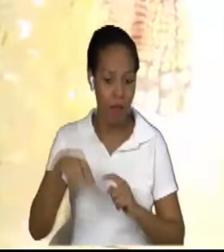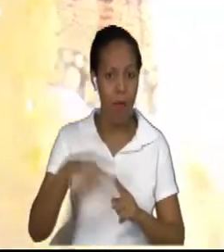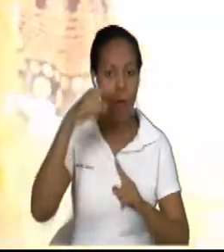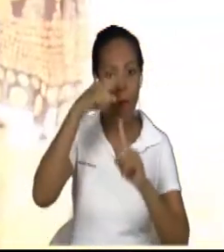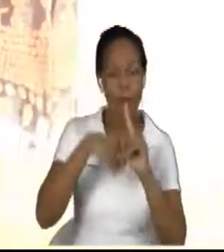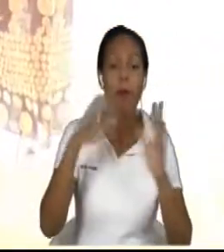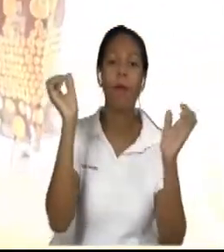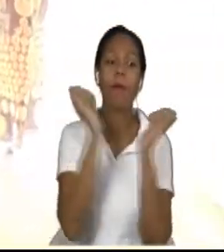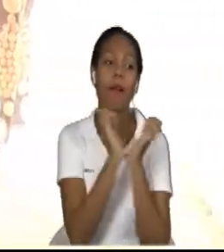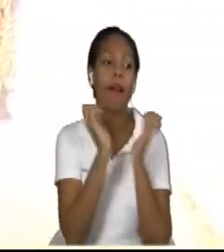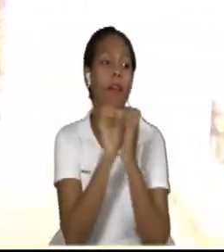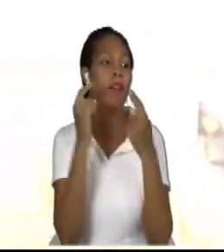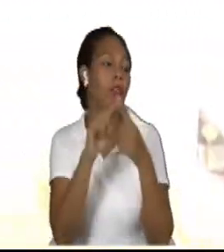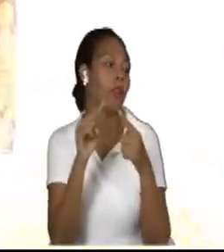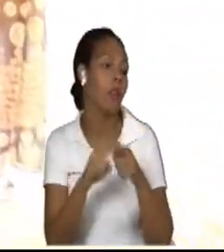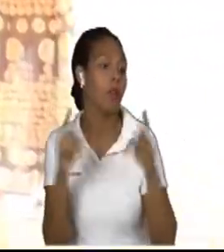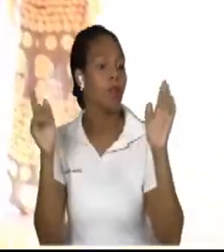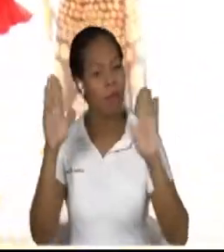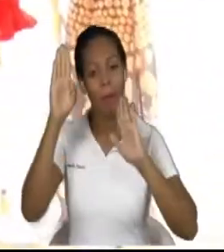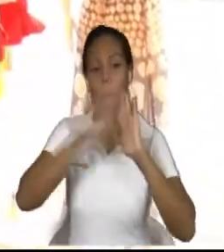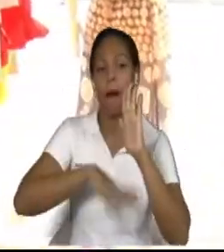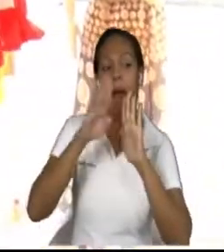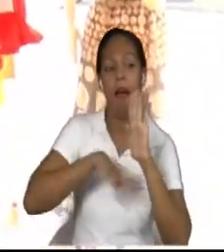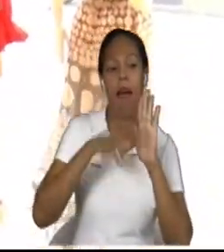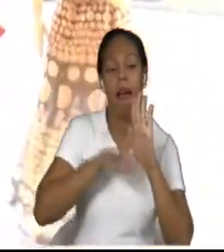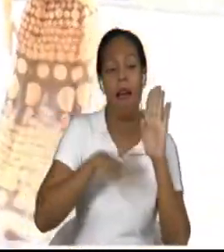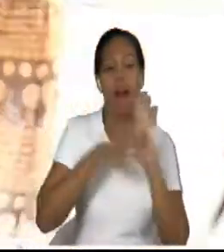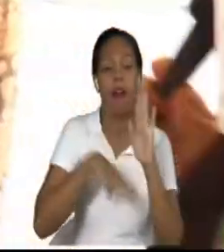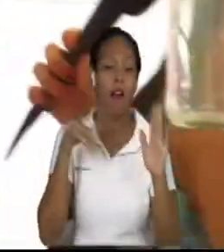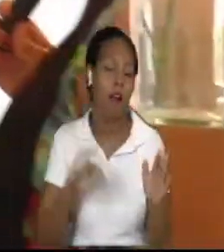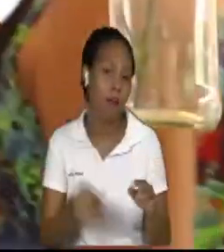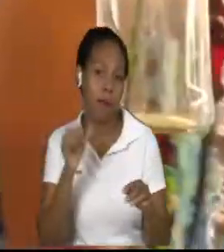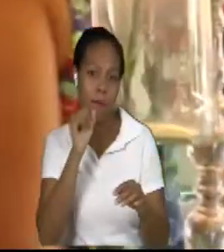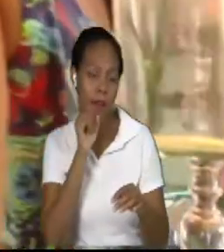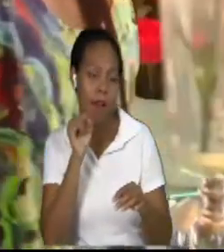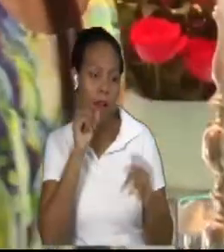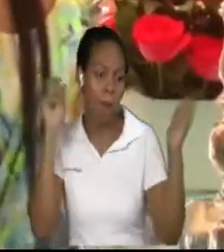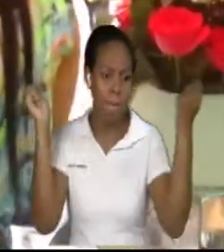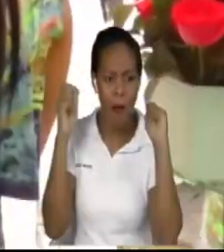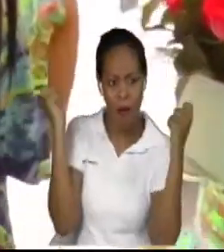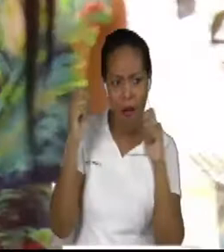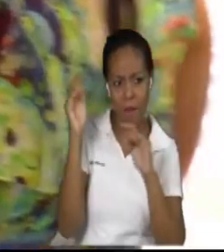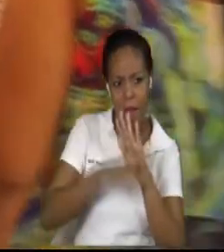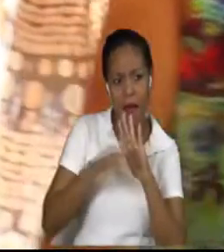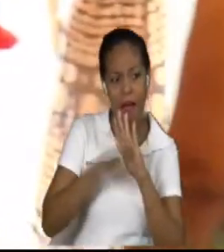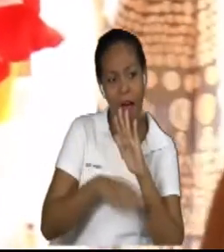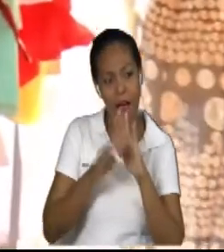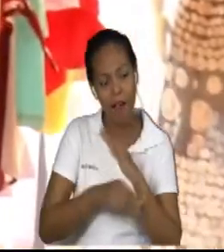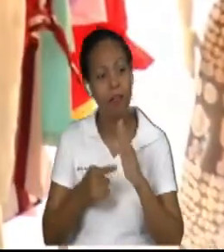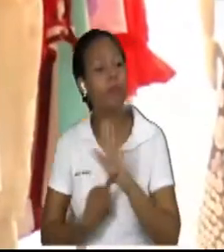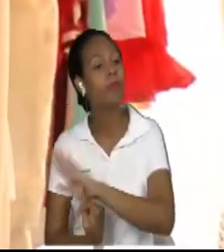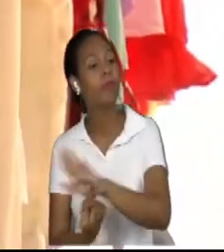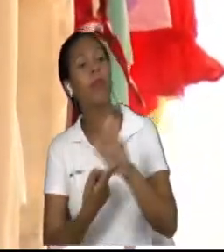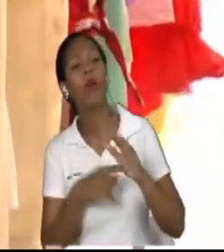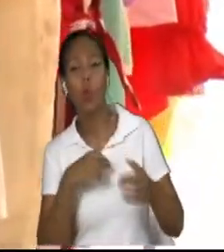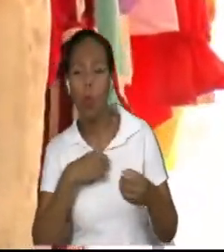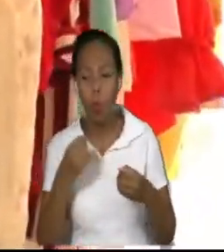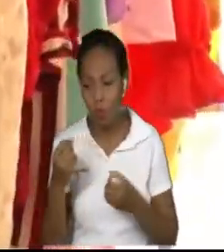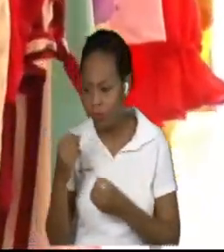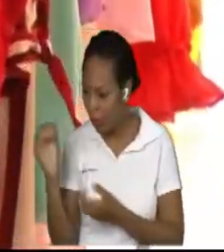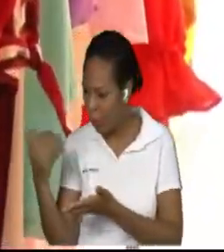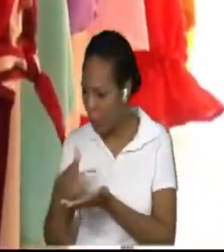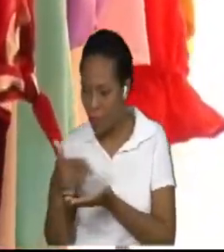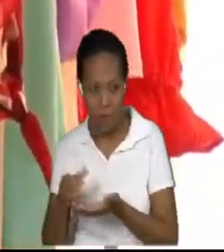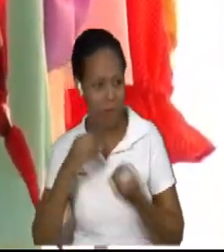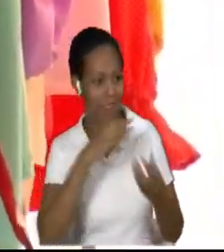llevándole todas las promociones a la gente en Barranca Bermeja para que puedan comprar todos los regalos a nuestras mamitas.